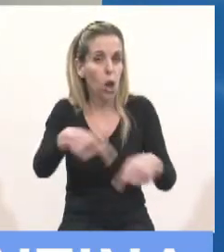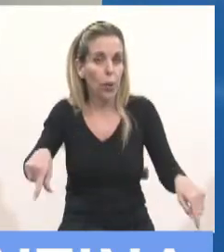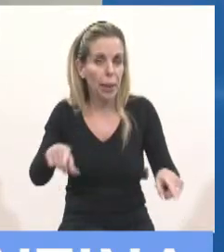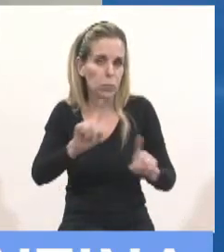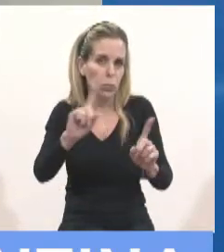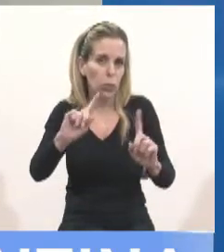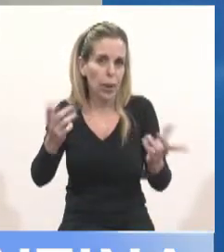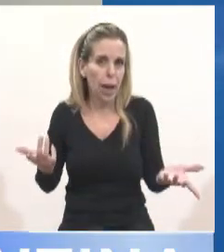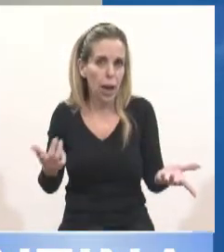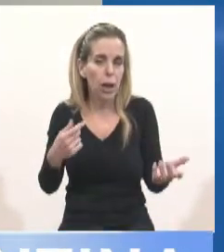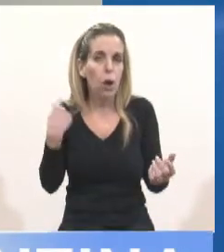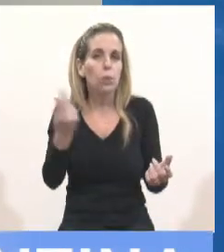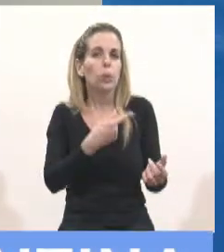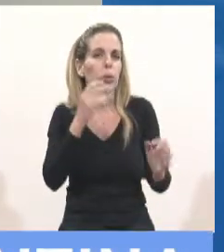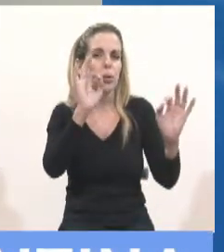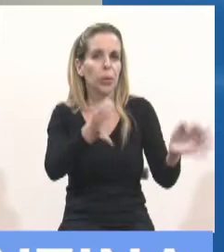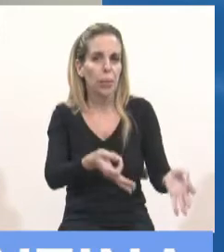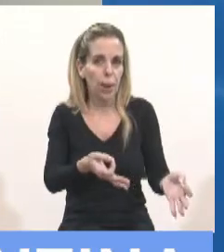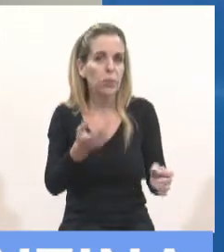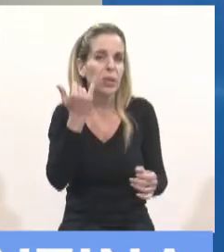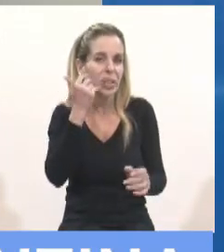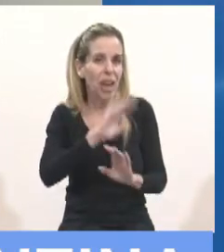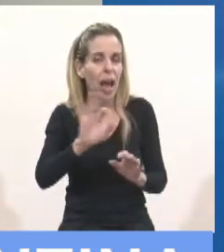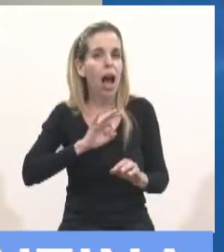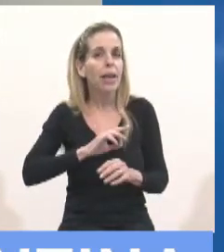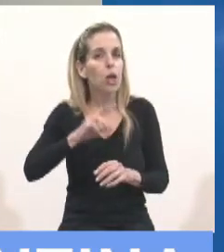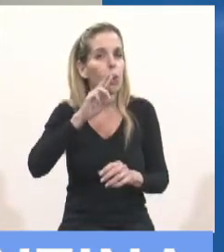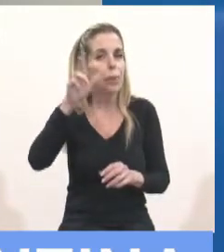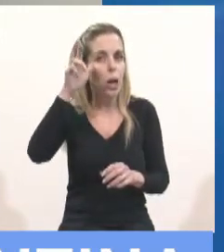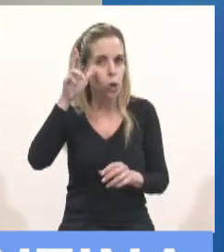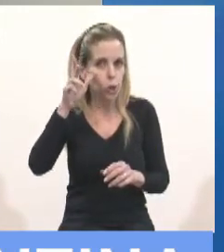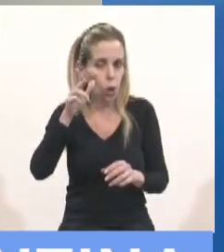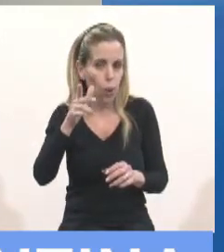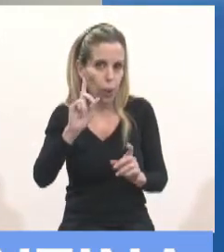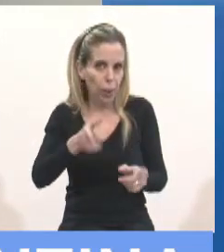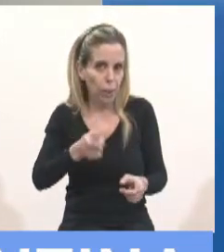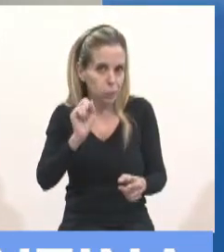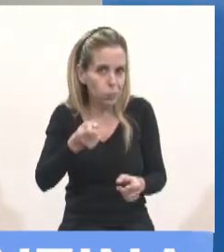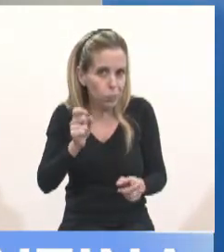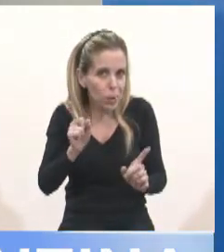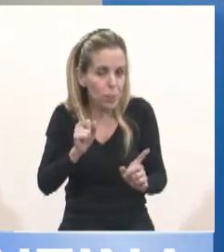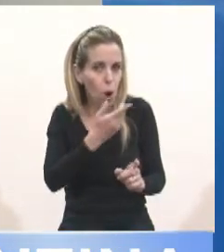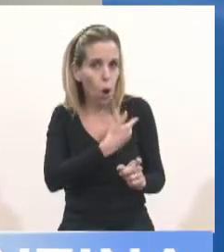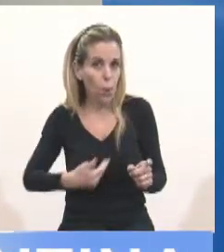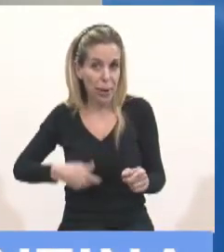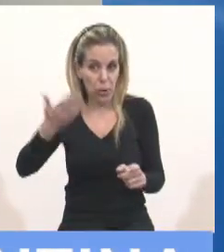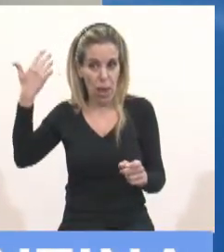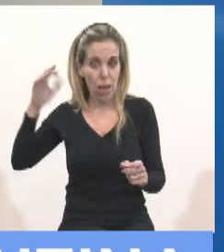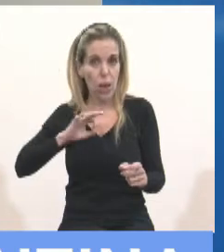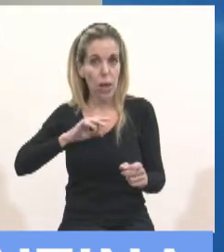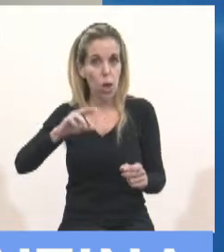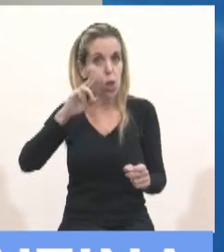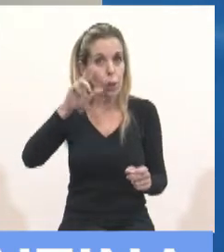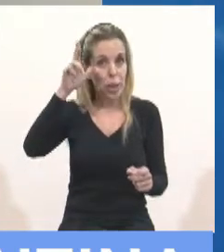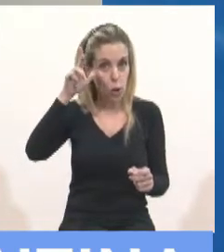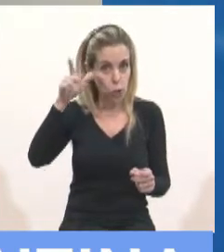supieran, porque además el mundo ya en el 2008 había pasado por una gran crisis y el gobierno de entonces, presidido por